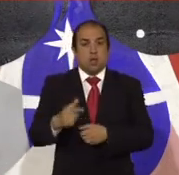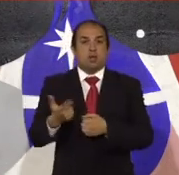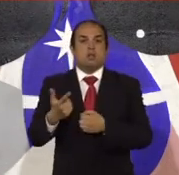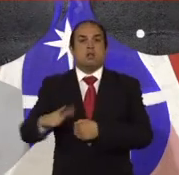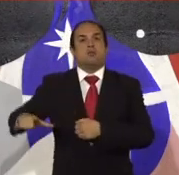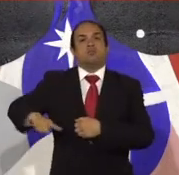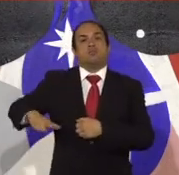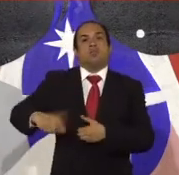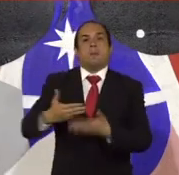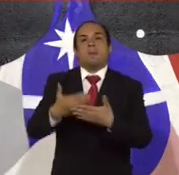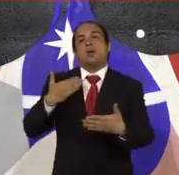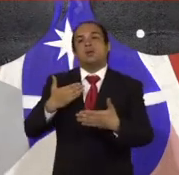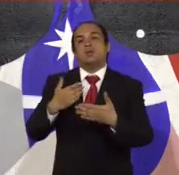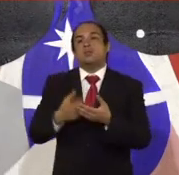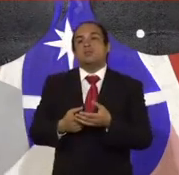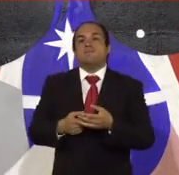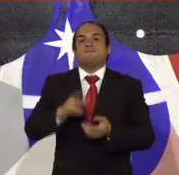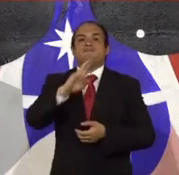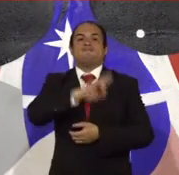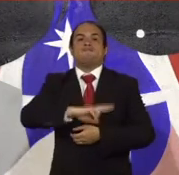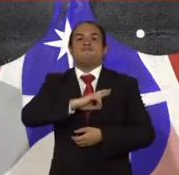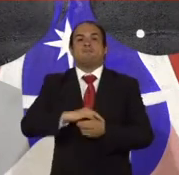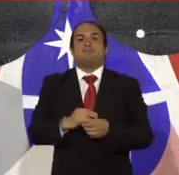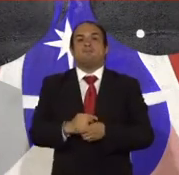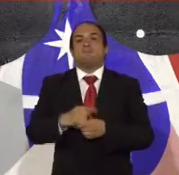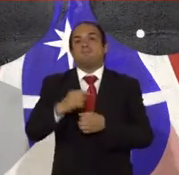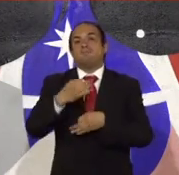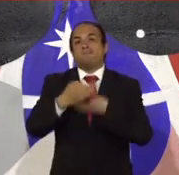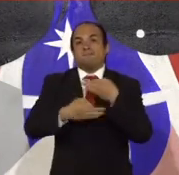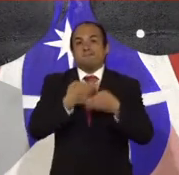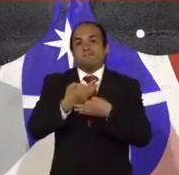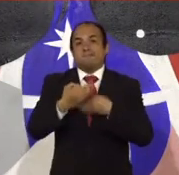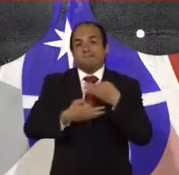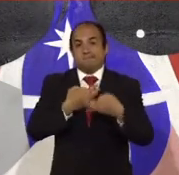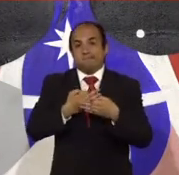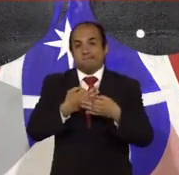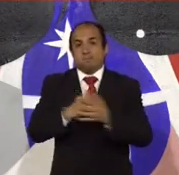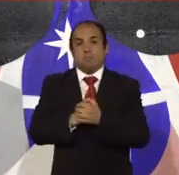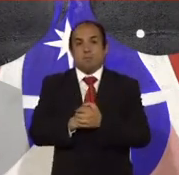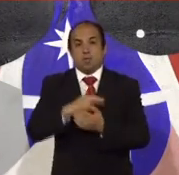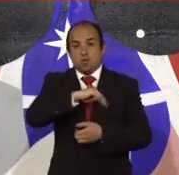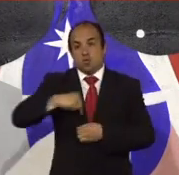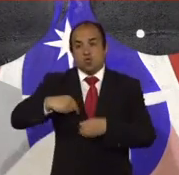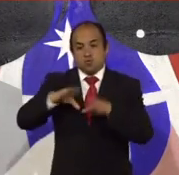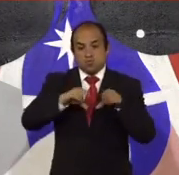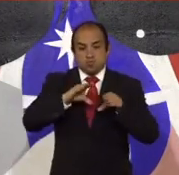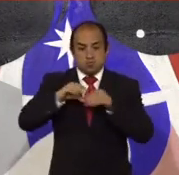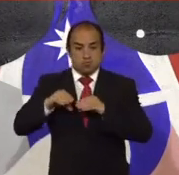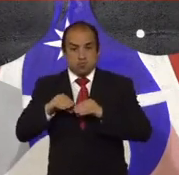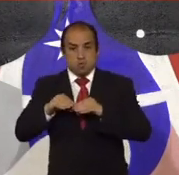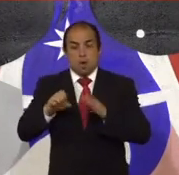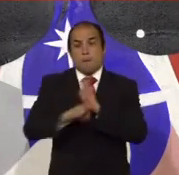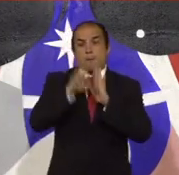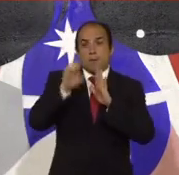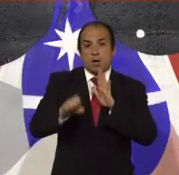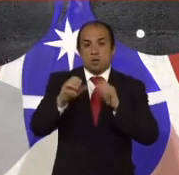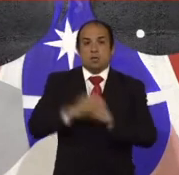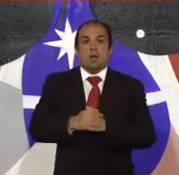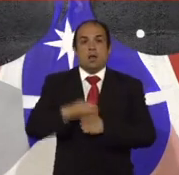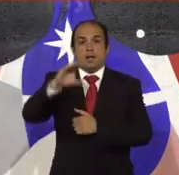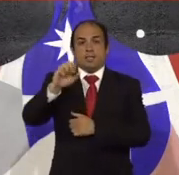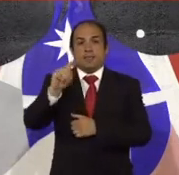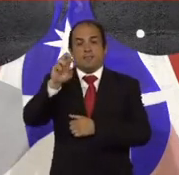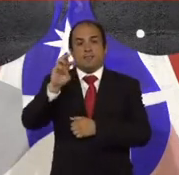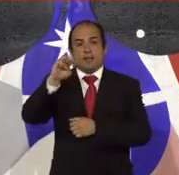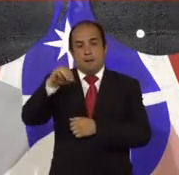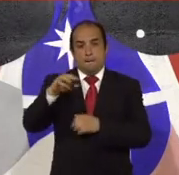gobierno anterior los privatizaron prácticamente todos y nosotros los estamos recuperando. Por ejemplo, en el